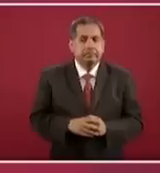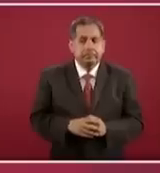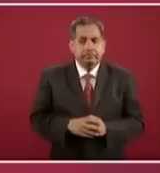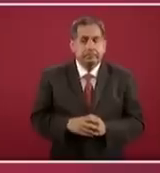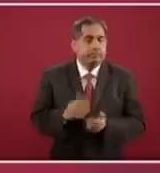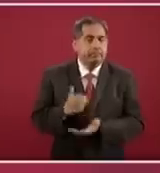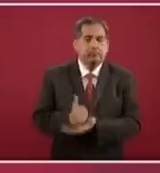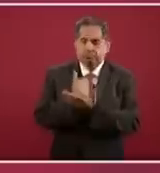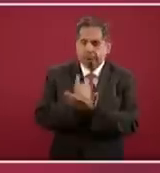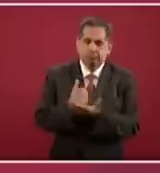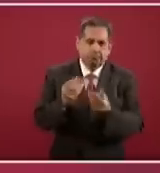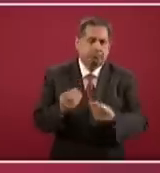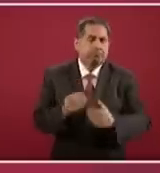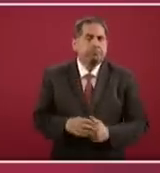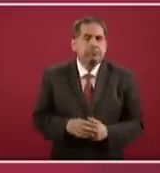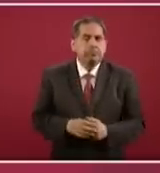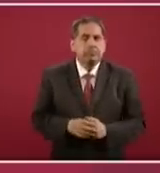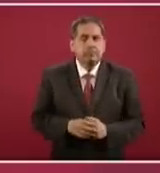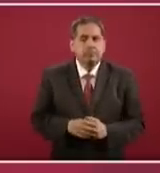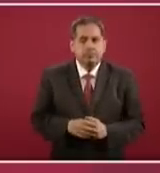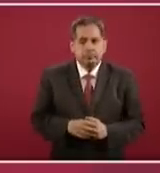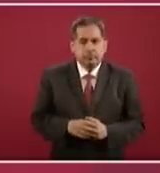va a ayudar mucho